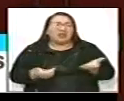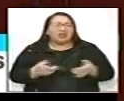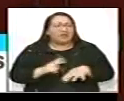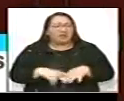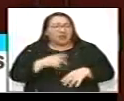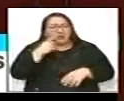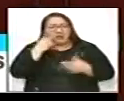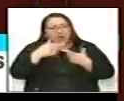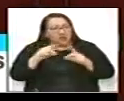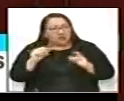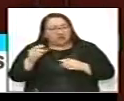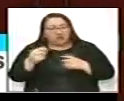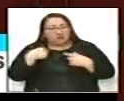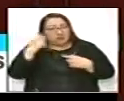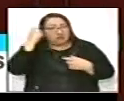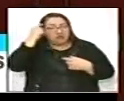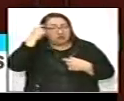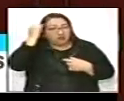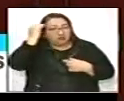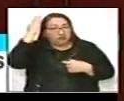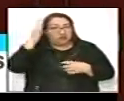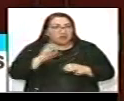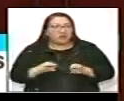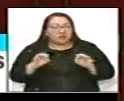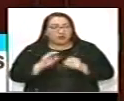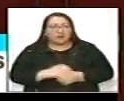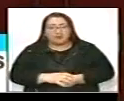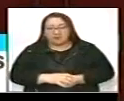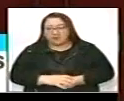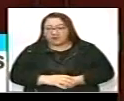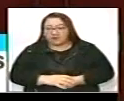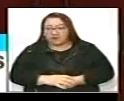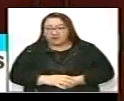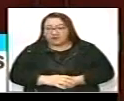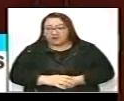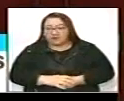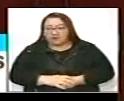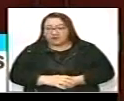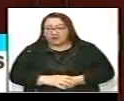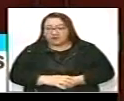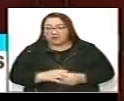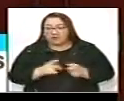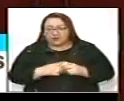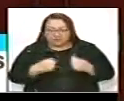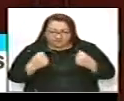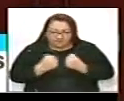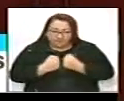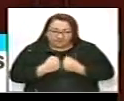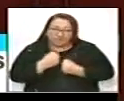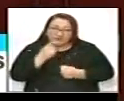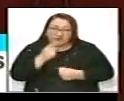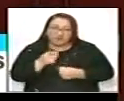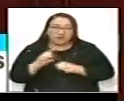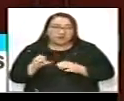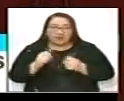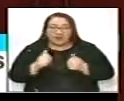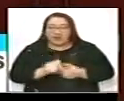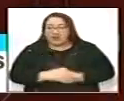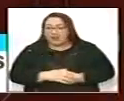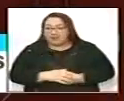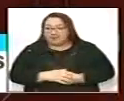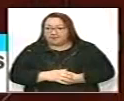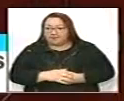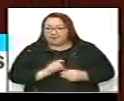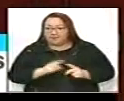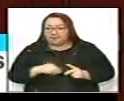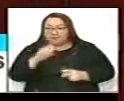da el mismo peso a unos y a unas. Por lo tanto, hay que pelear por eso, y ustedes lo han hecho muy bien,